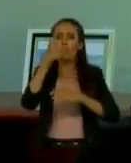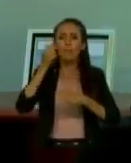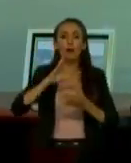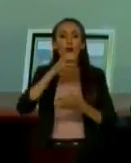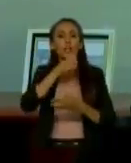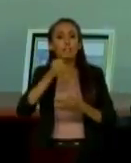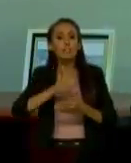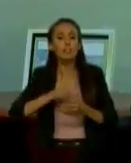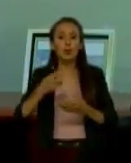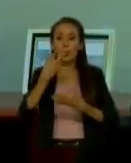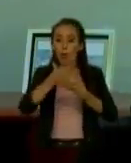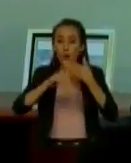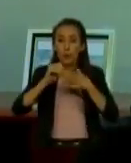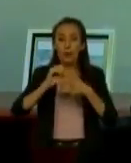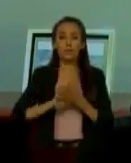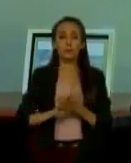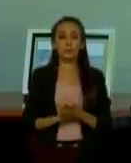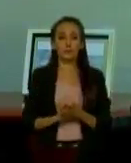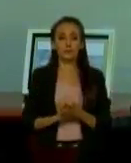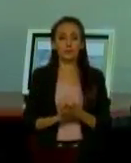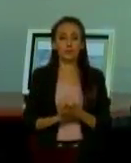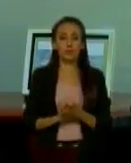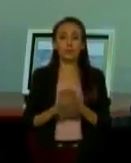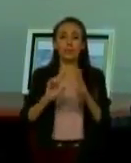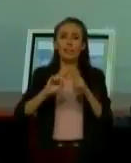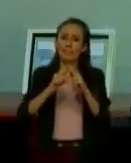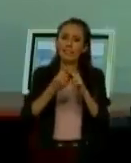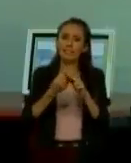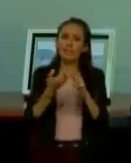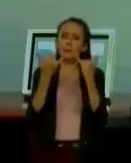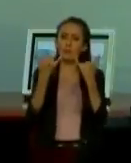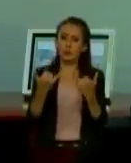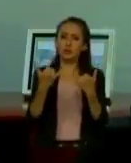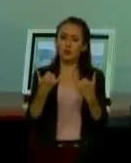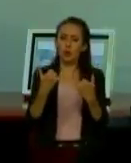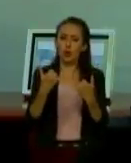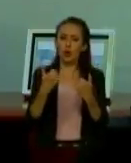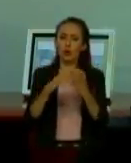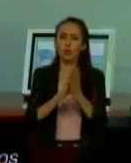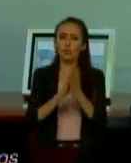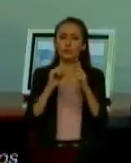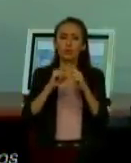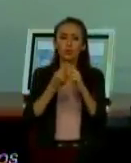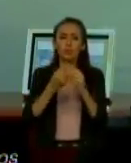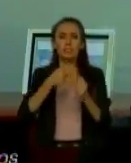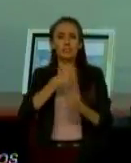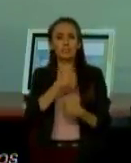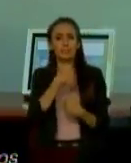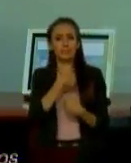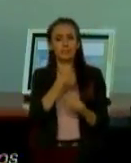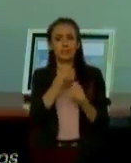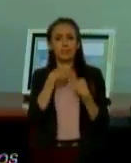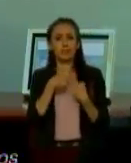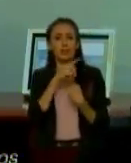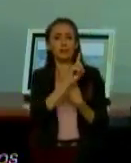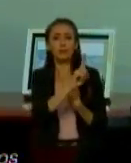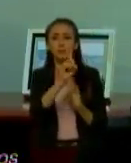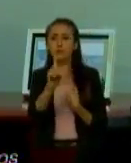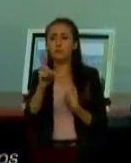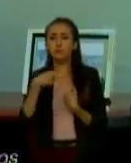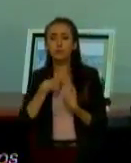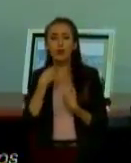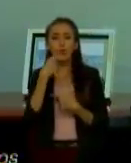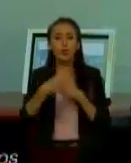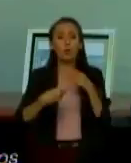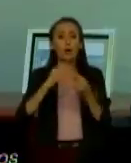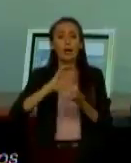abuelos, mejores hijos, mejores compañeros. Iniciemos desde hoy una cruzada en el corazón de cada uno de nosotros para iniciar